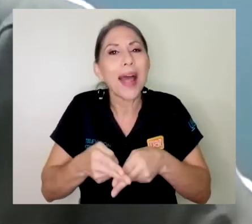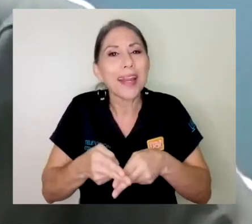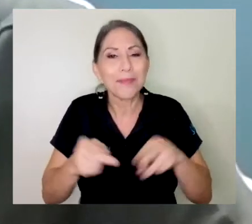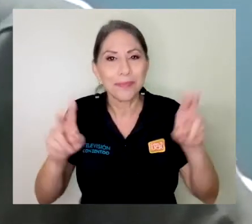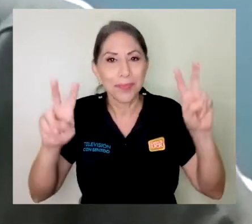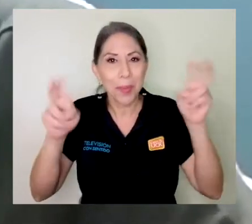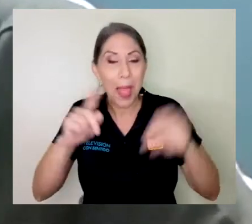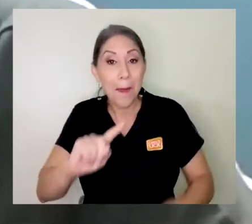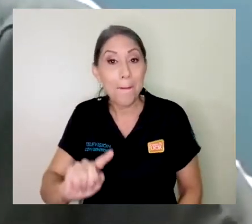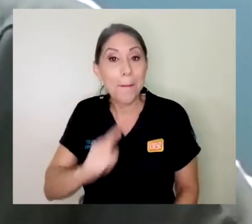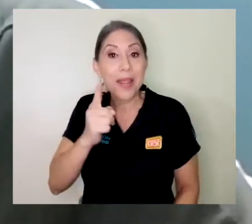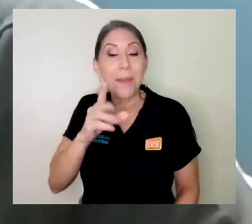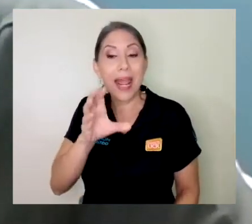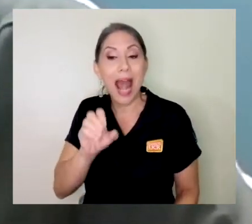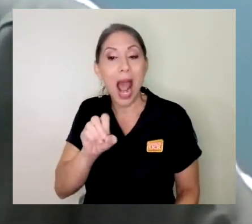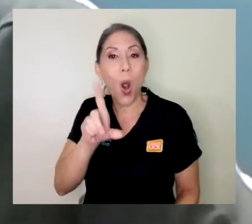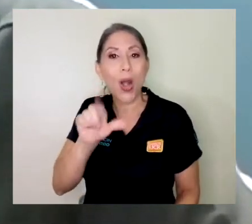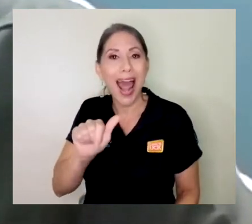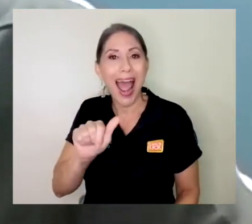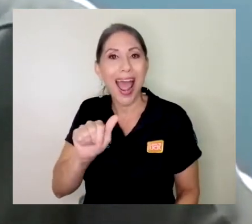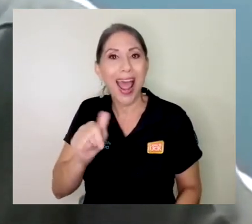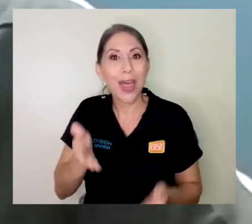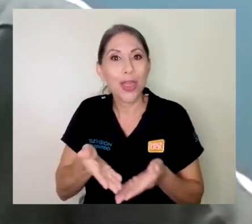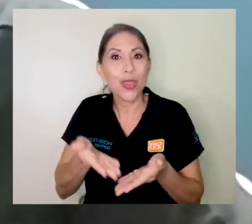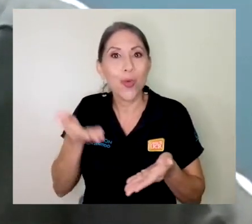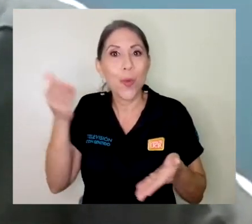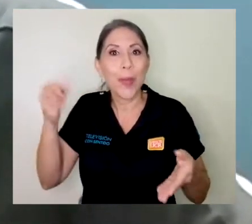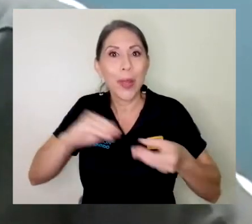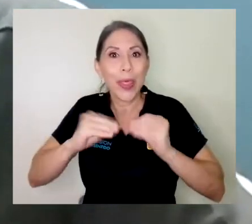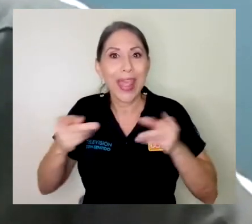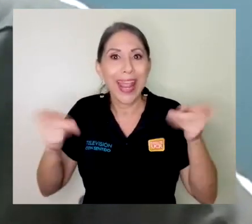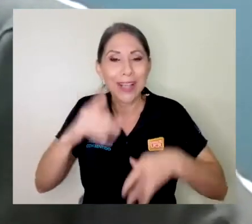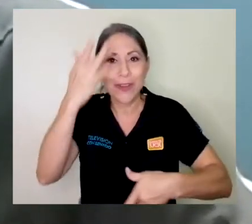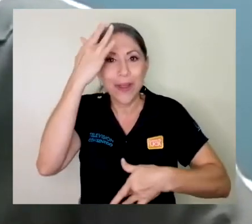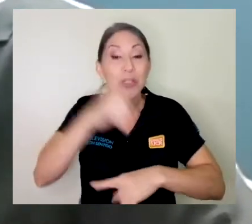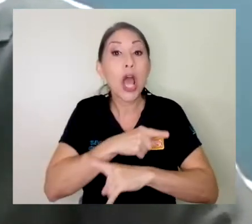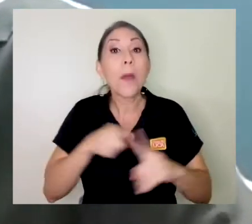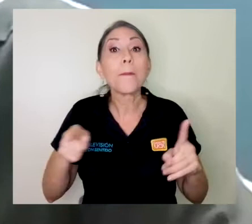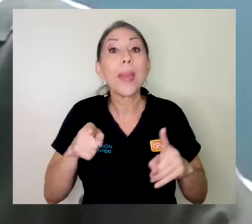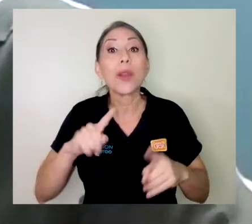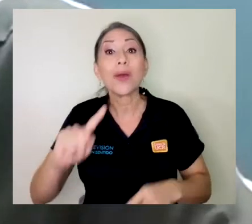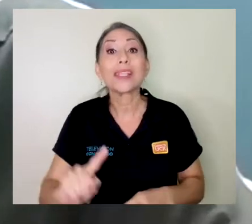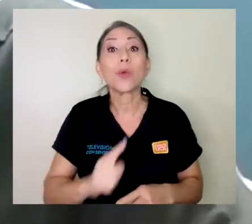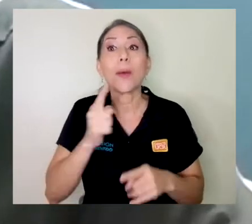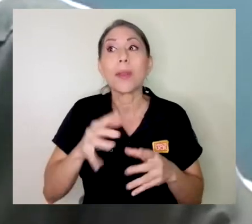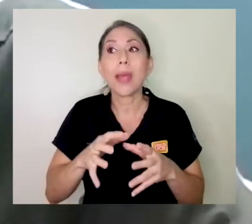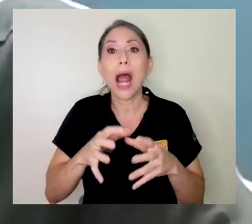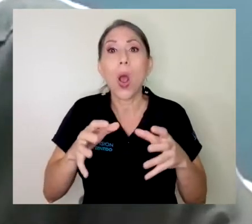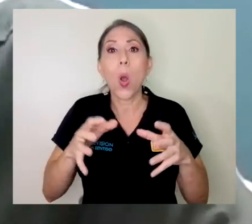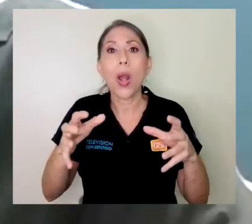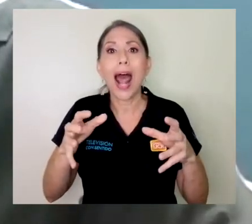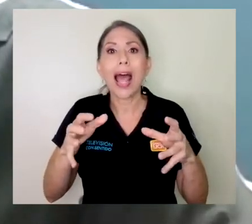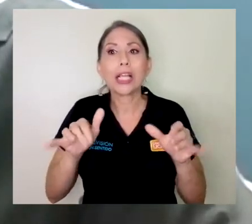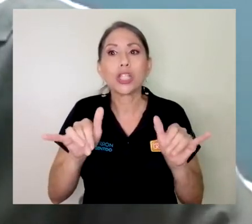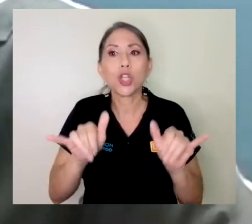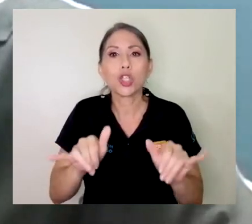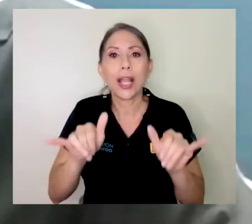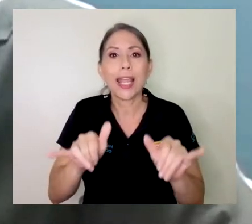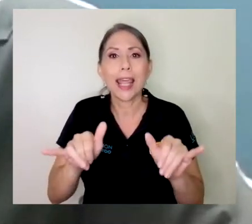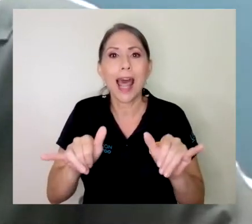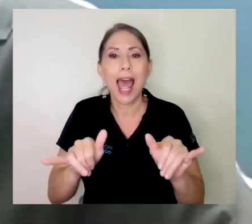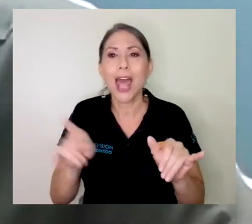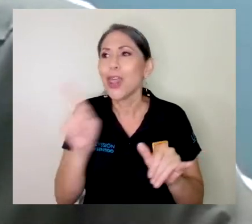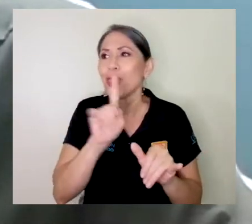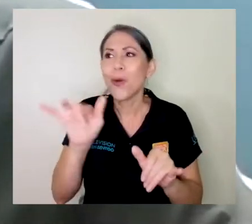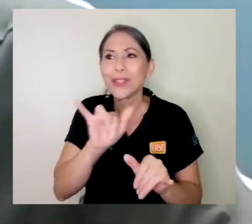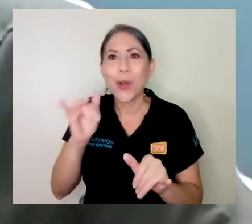primera ola, pero ha sido una primera ola sostenida. No es atípica en la que suben los casos